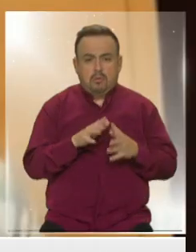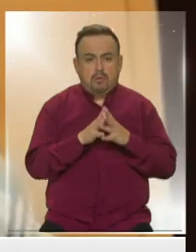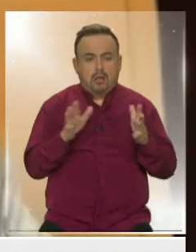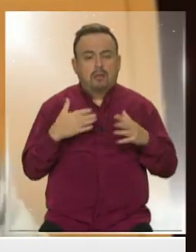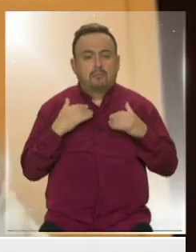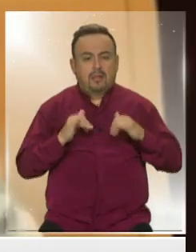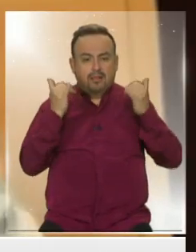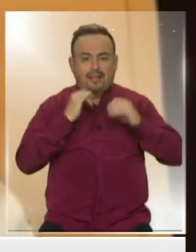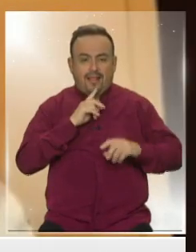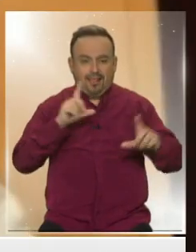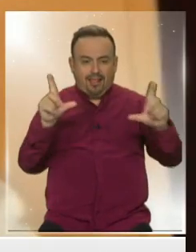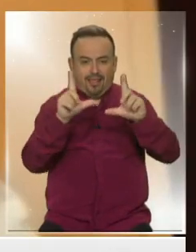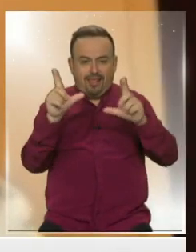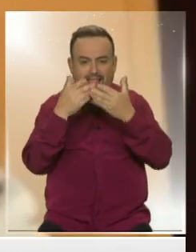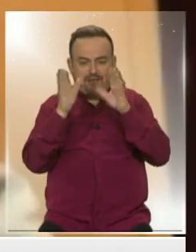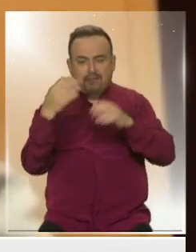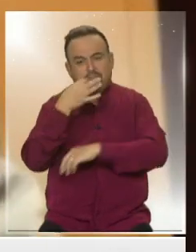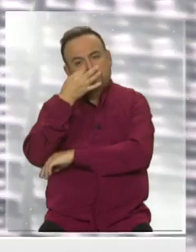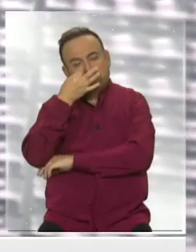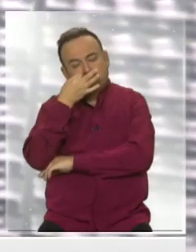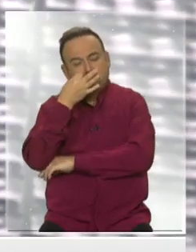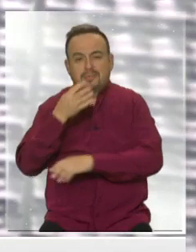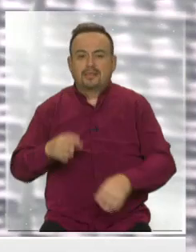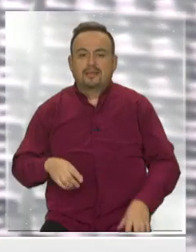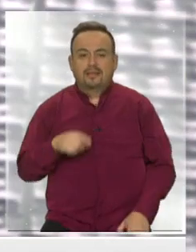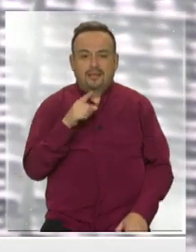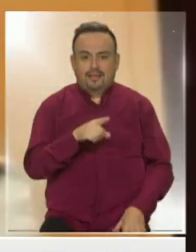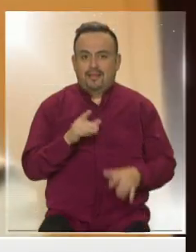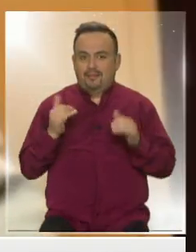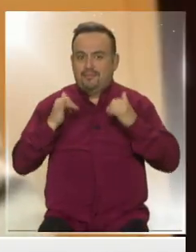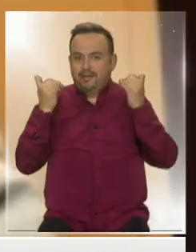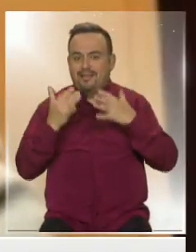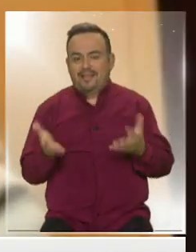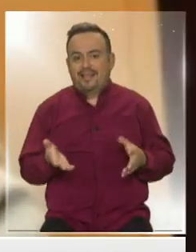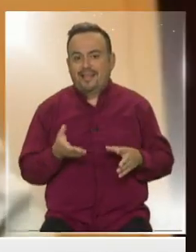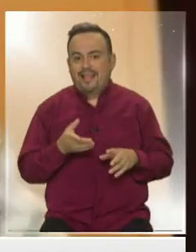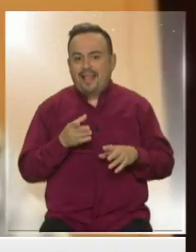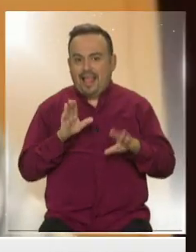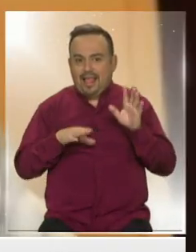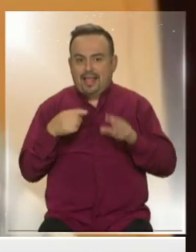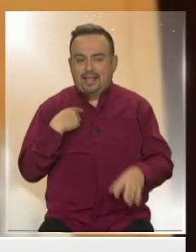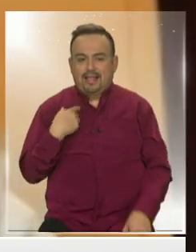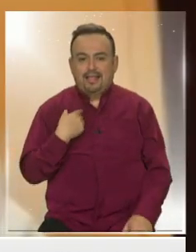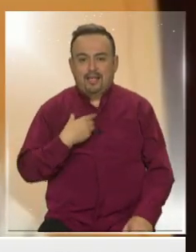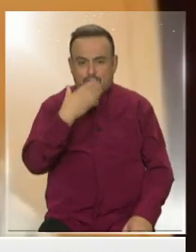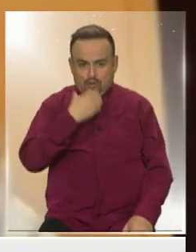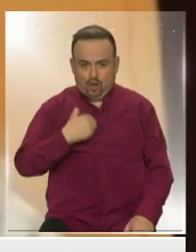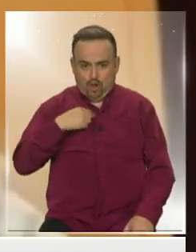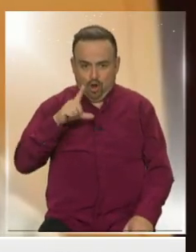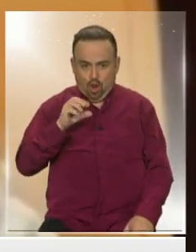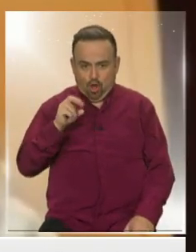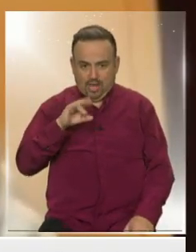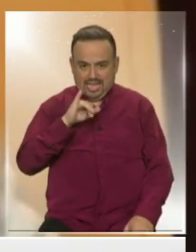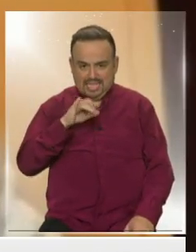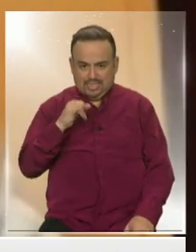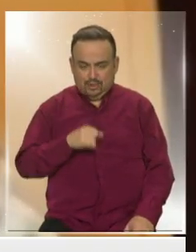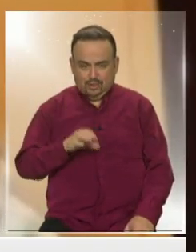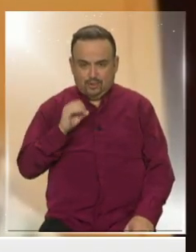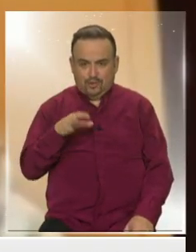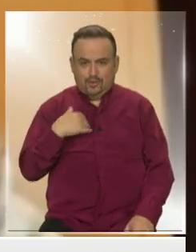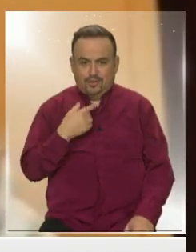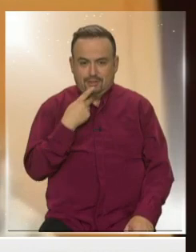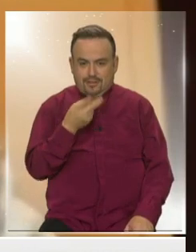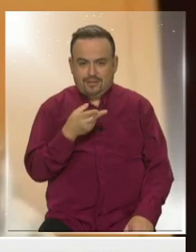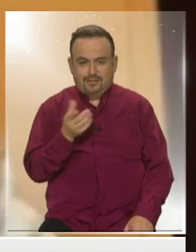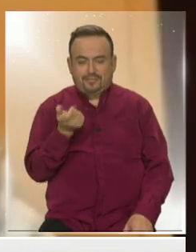entretengo mucho con la televisión abierta. Oye, ¿sí es muy entretenida? Bueno, por supuesto veo, yo soy Lorenzo, que hay un nuevo actor ahí, José Alfredo Fuentes,